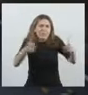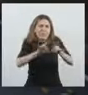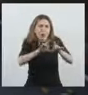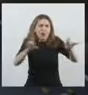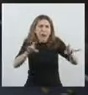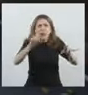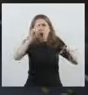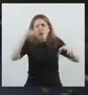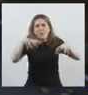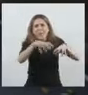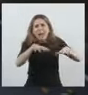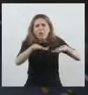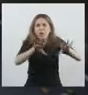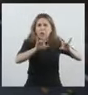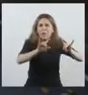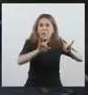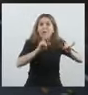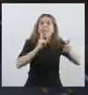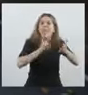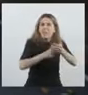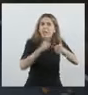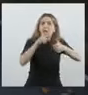tomarán además otras medidas.